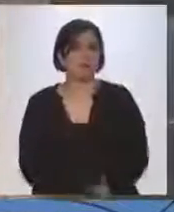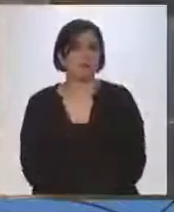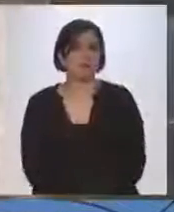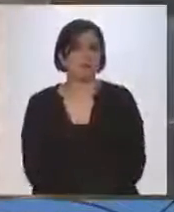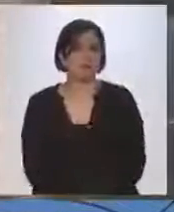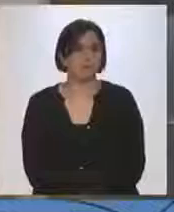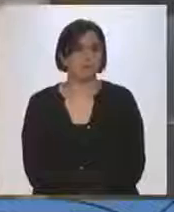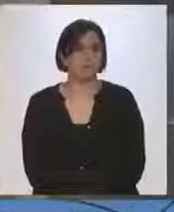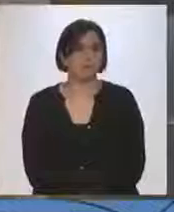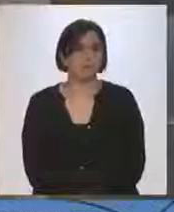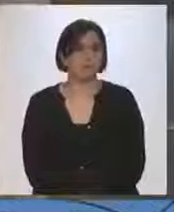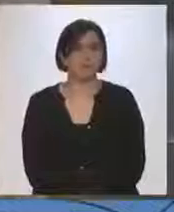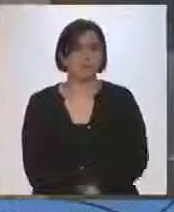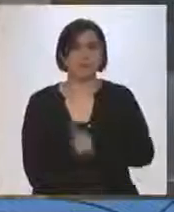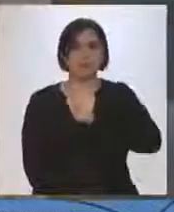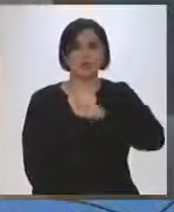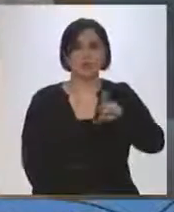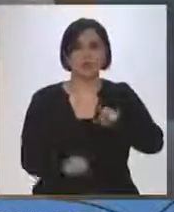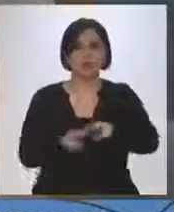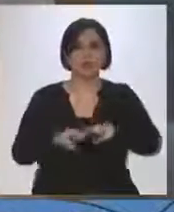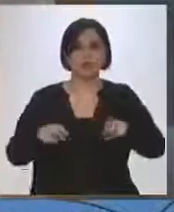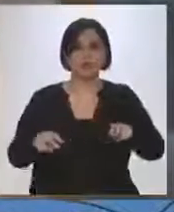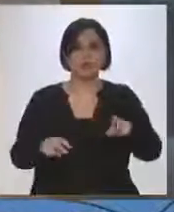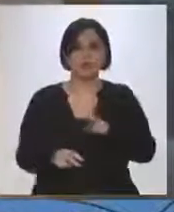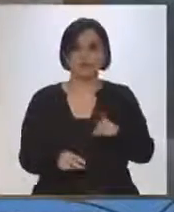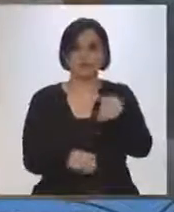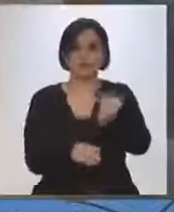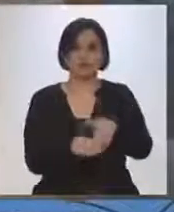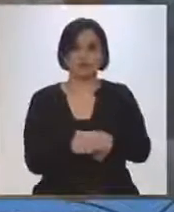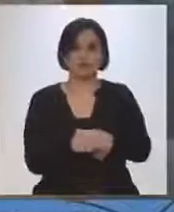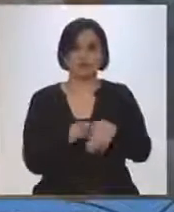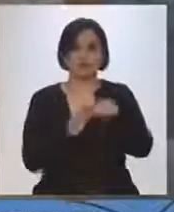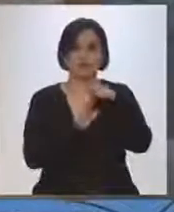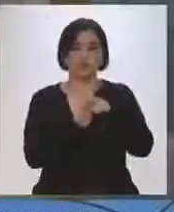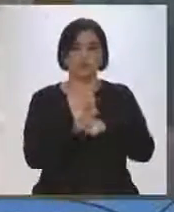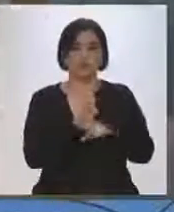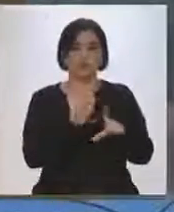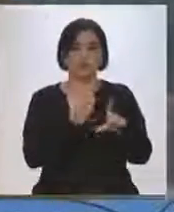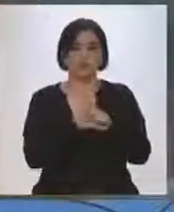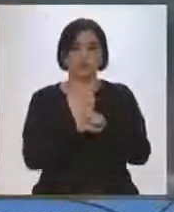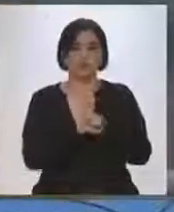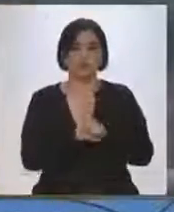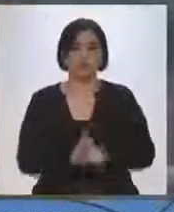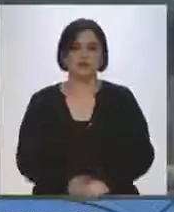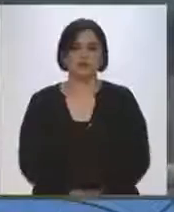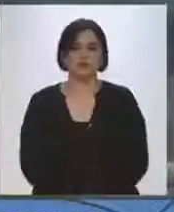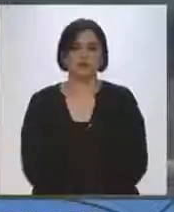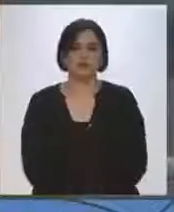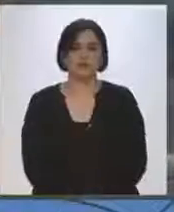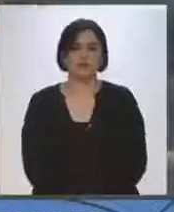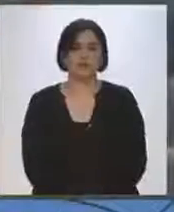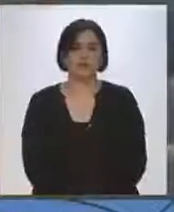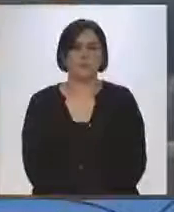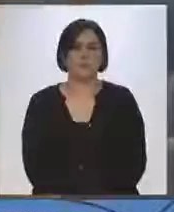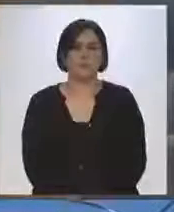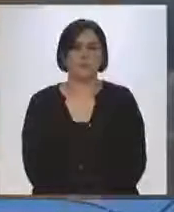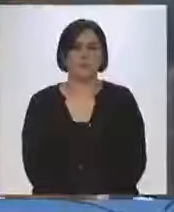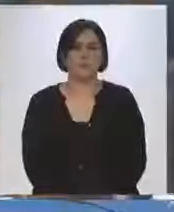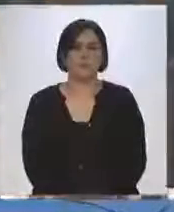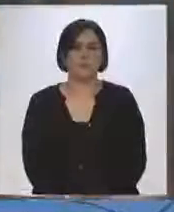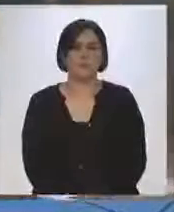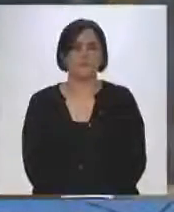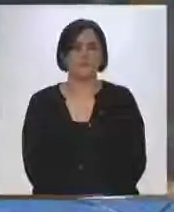yo me retiro de la sala porque no voy a votar este proyecto de ley que es un engaño inmerecido para la gente. ¿No va a votar o vota en